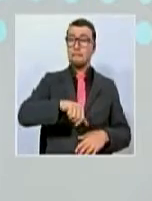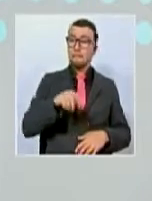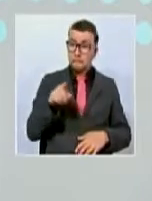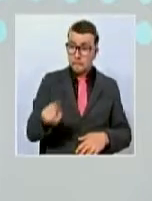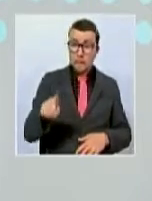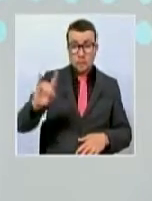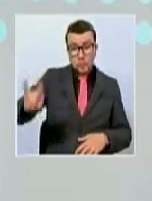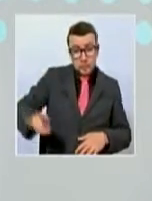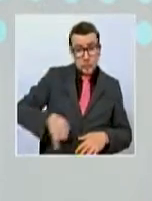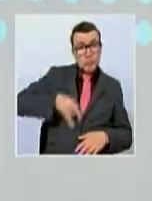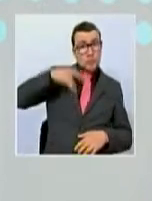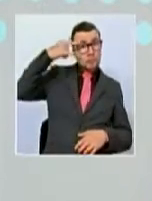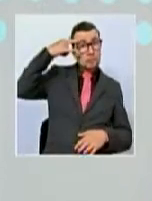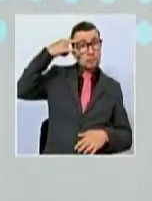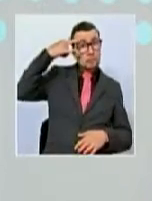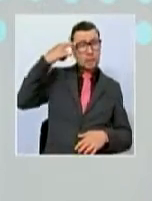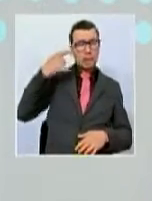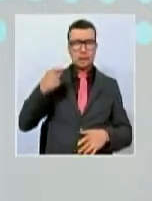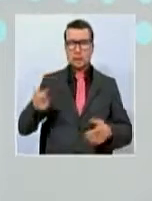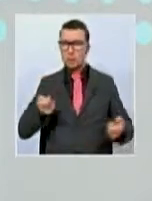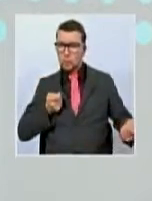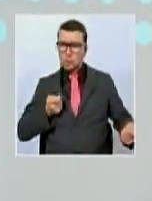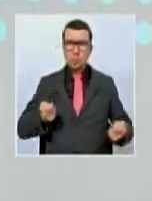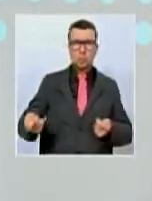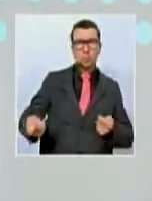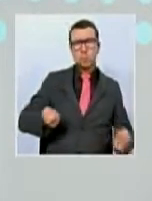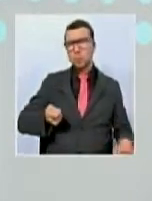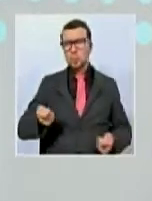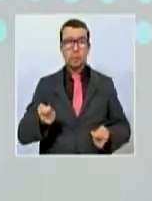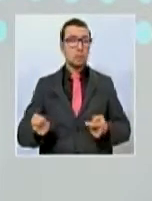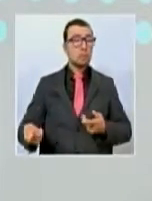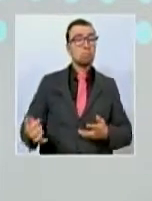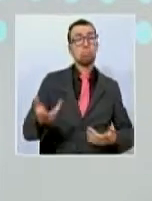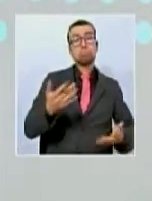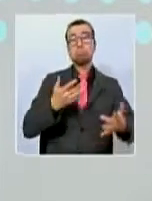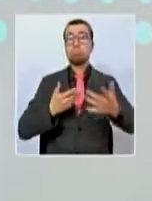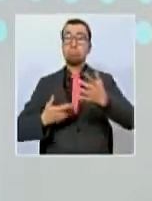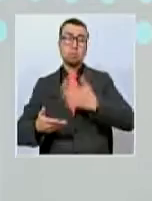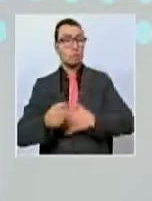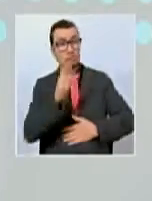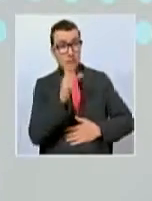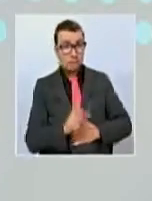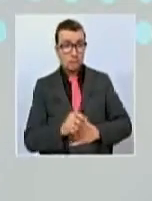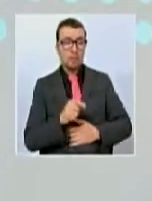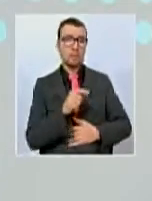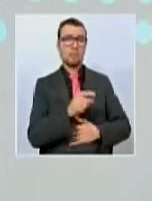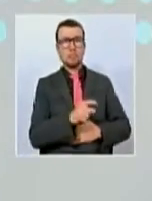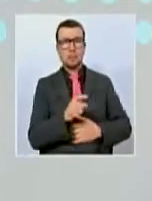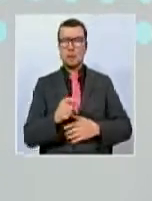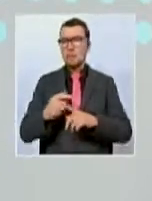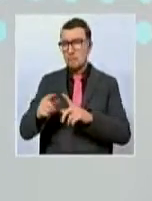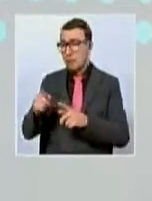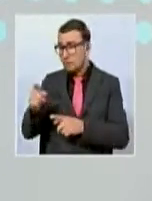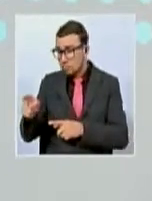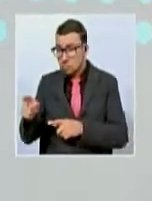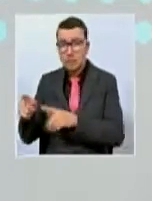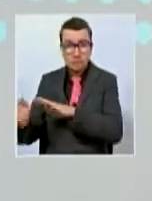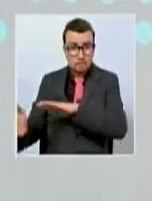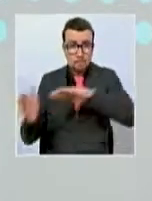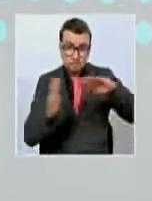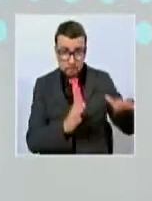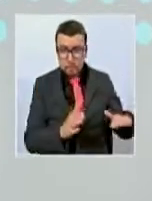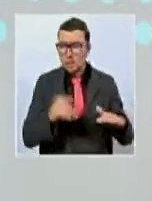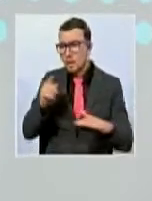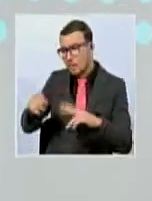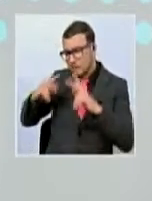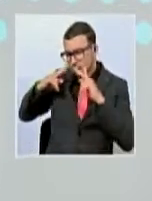causar pues un efecto terapéutico en las personas que se utiliza con ese fin. Sin embargo, cuando